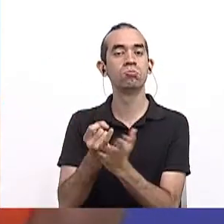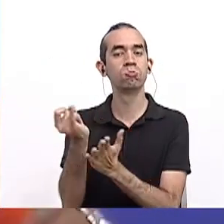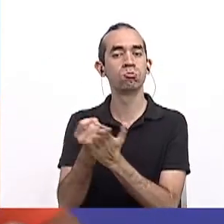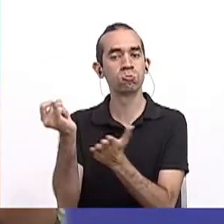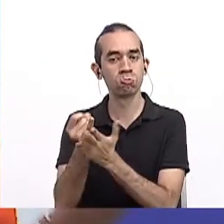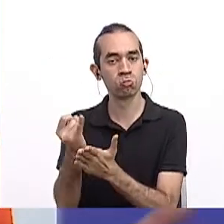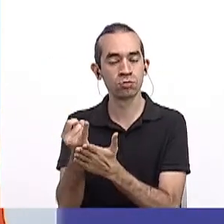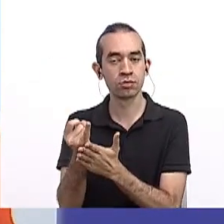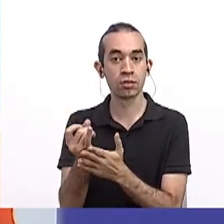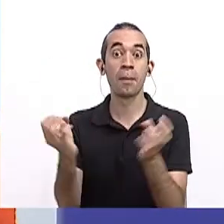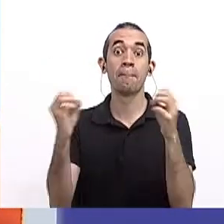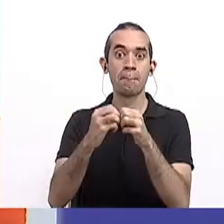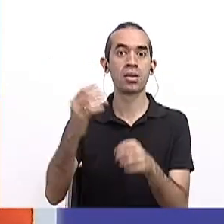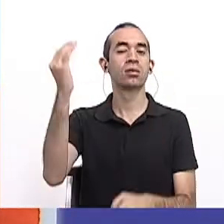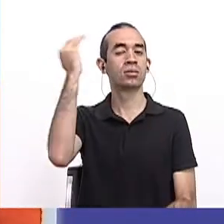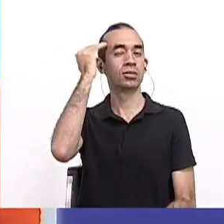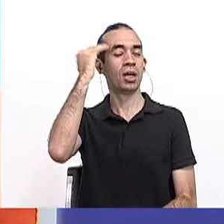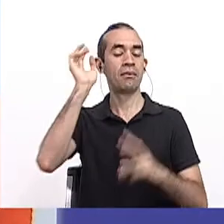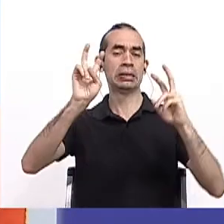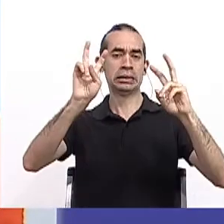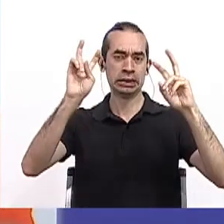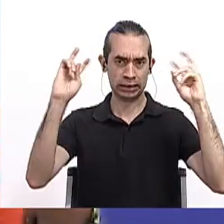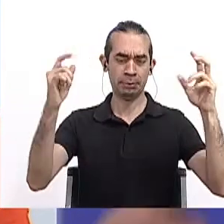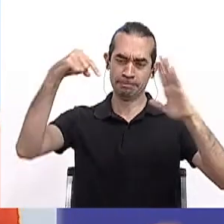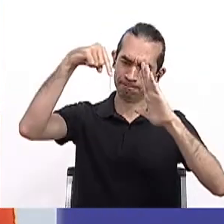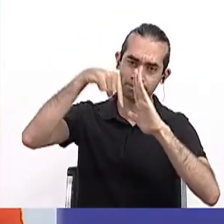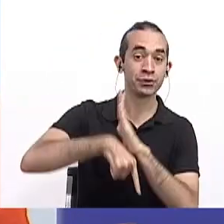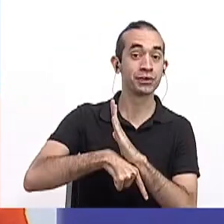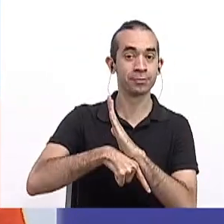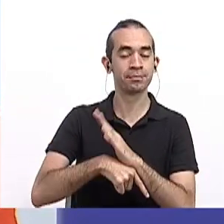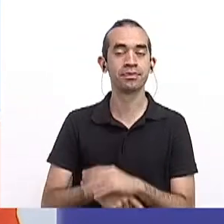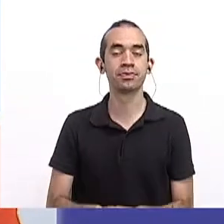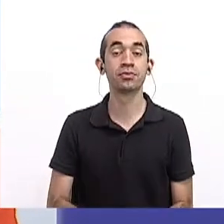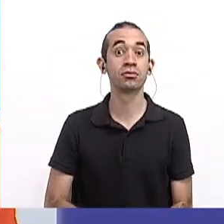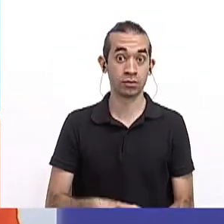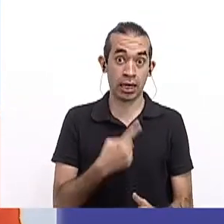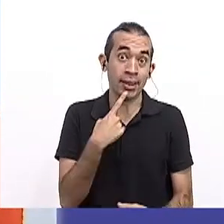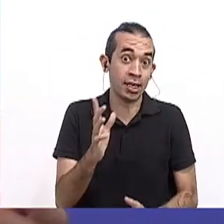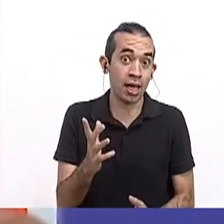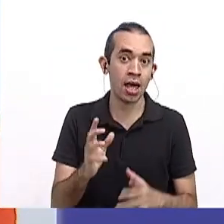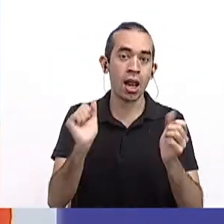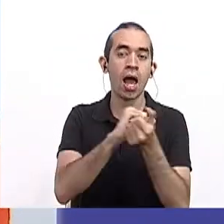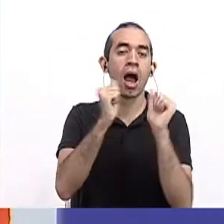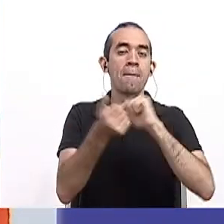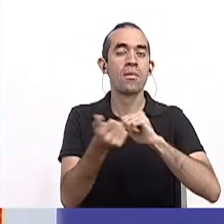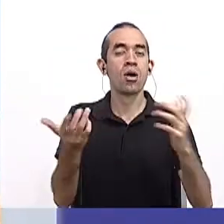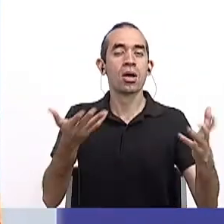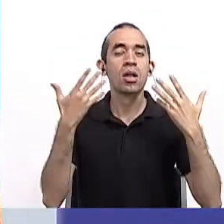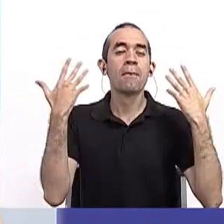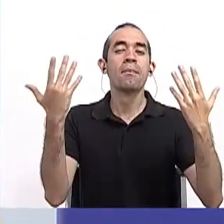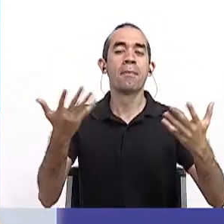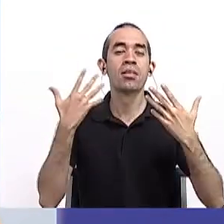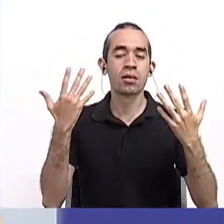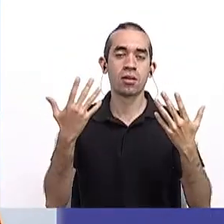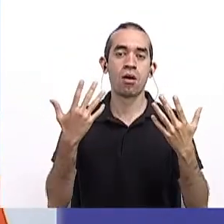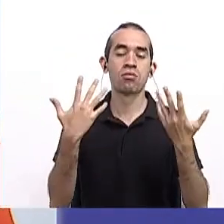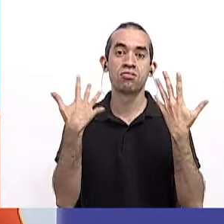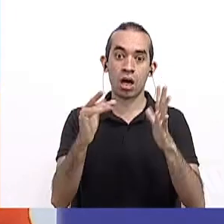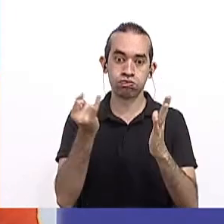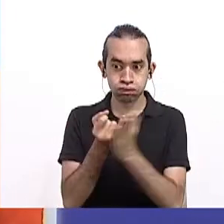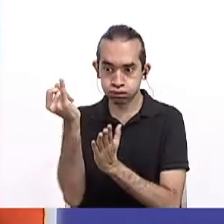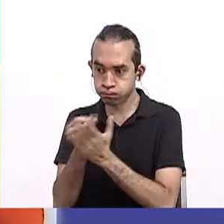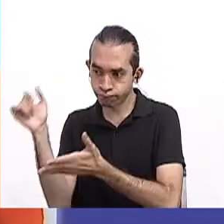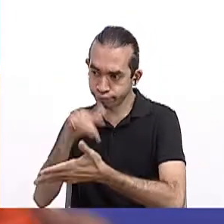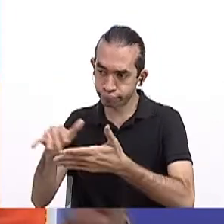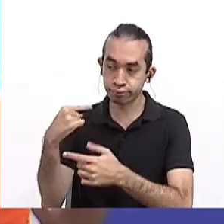pues tienen mucho más amplio conocimiento en estos temas. Como les decía, el cambio climático ha sido un tema muy estudiado e investigado en los